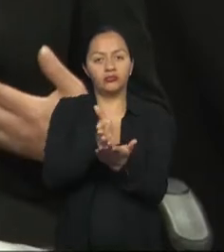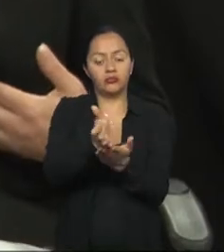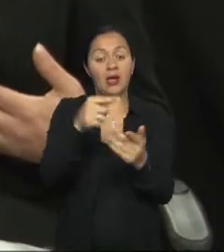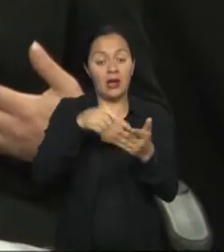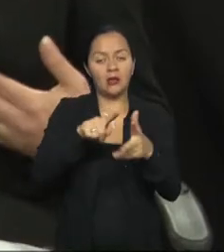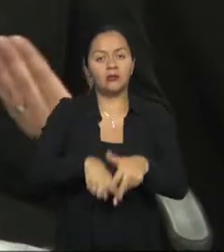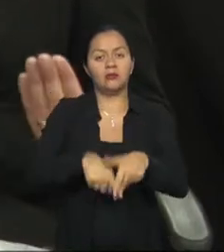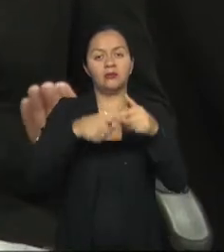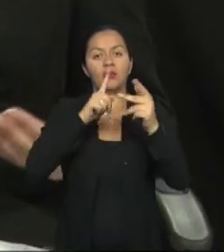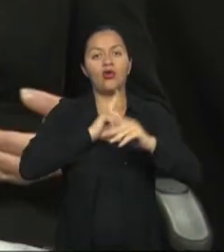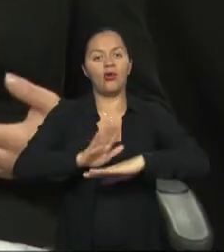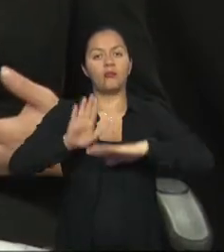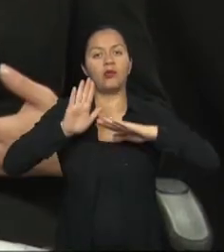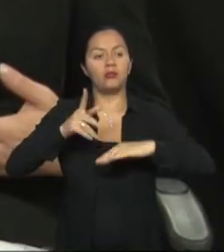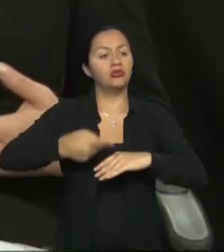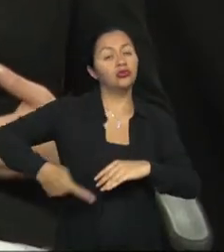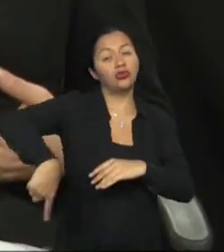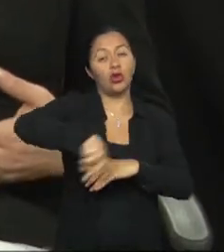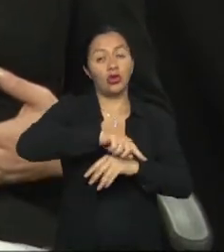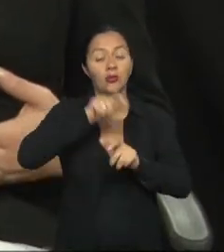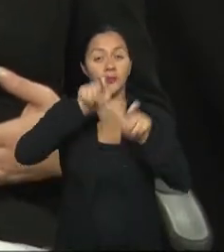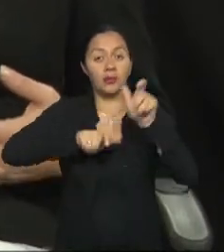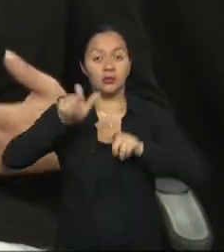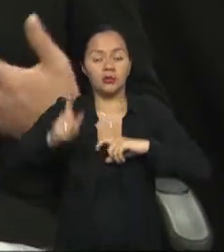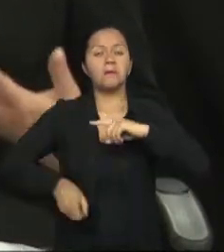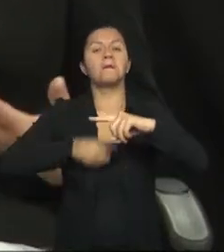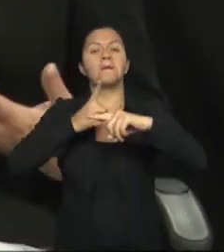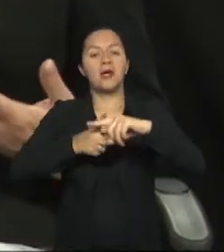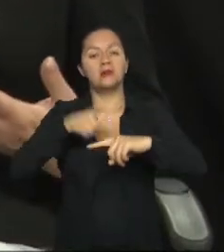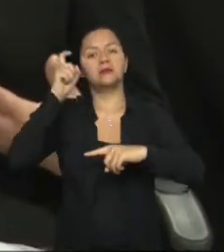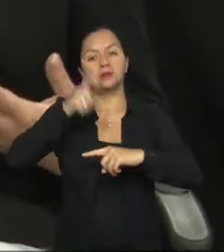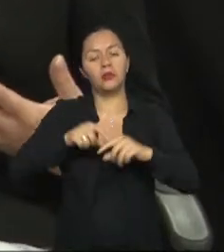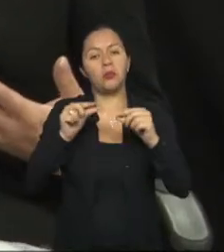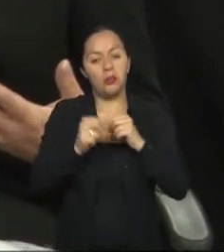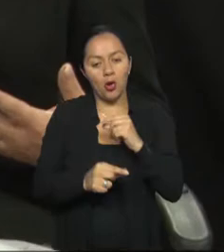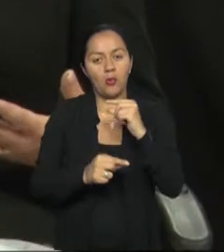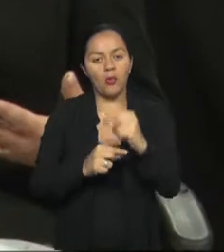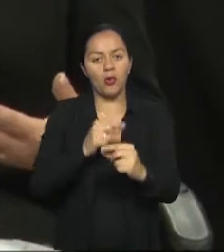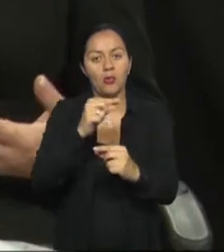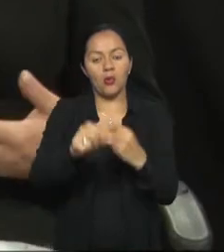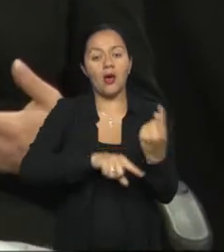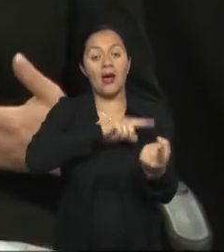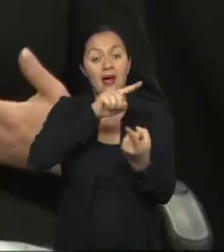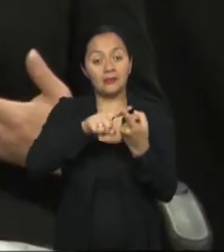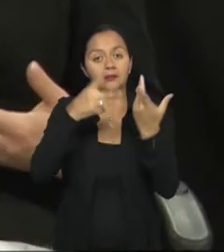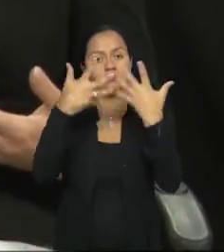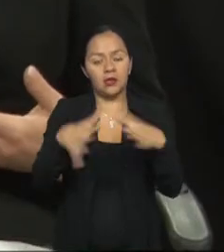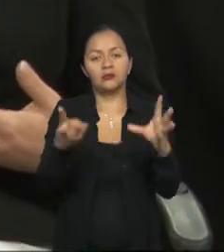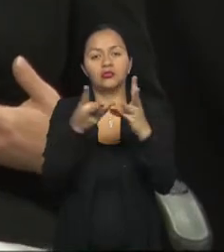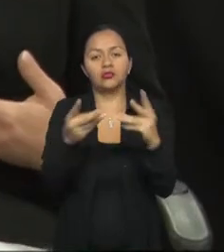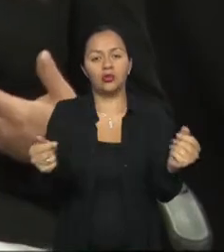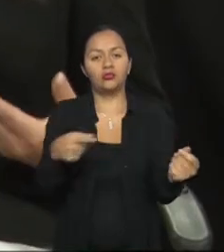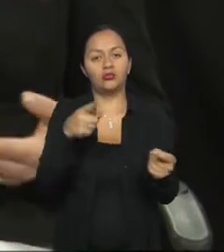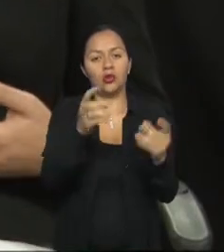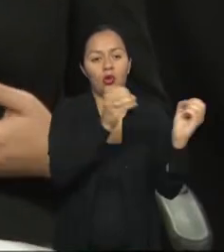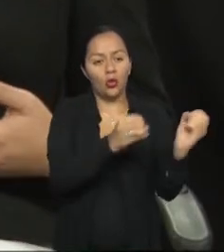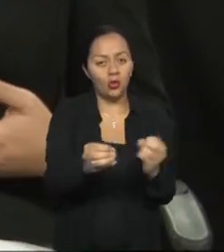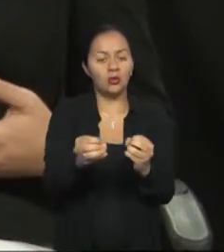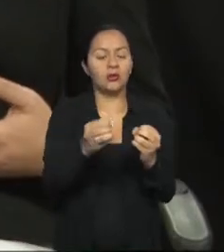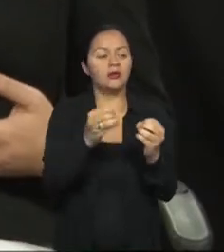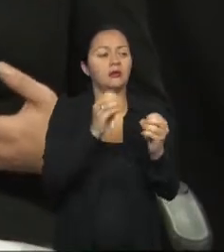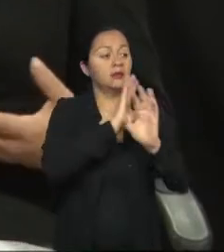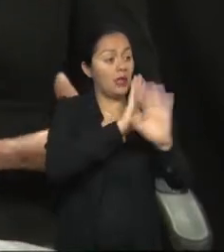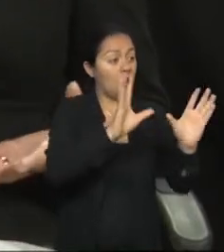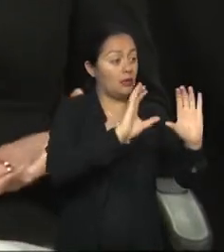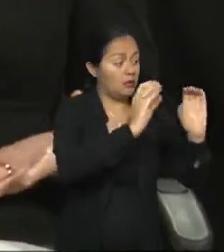generar compromisos de todas las partes. Y así es como se va dando hasta lo que te he contado, llegas a tener ordenanzas, llegas